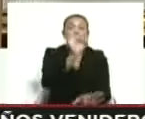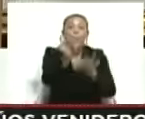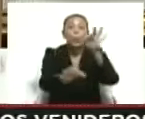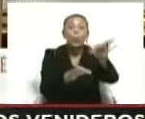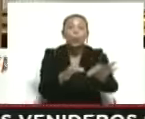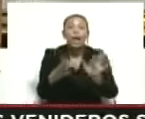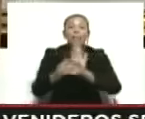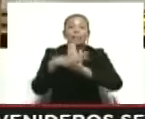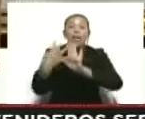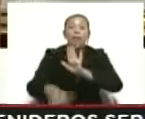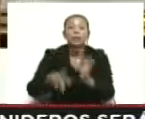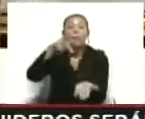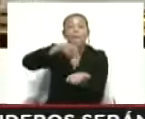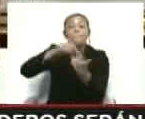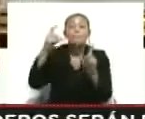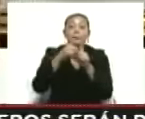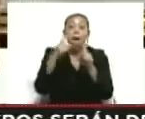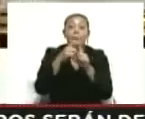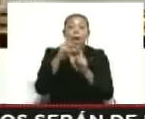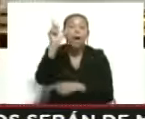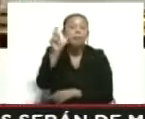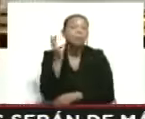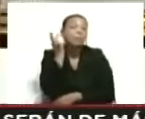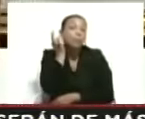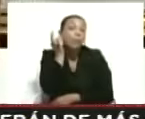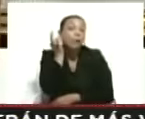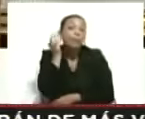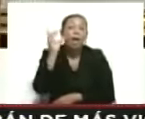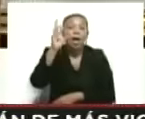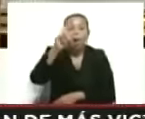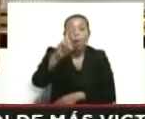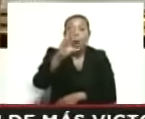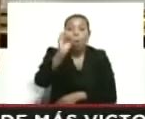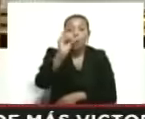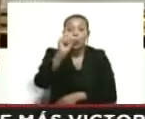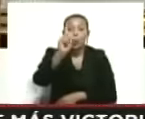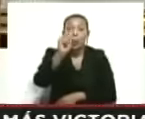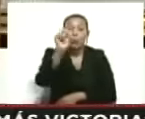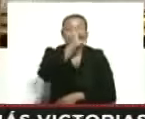el derecho de palabra a la diputada Rodbexa Poleo.